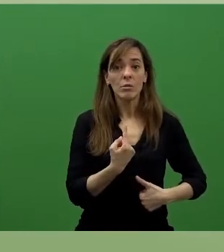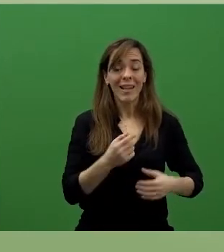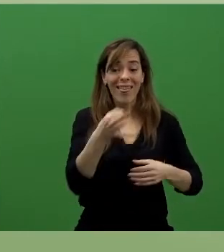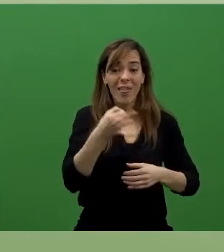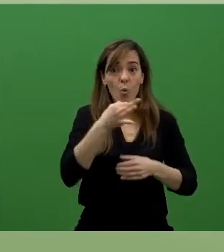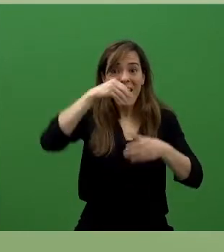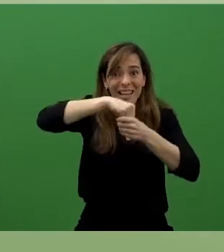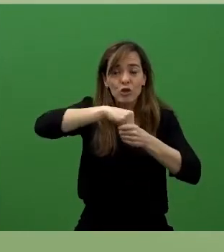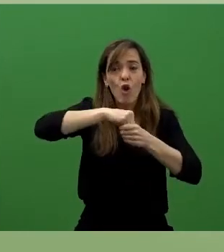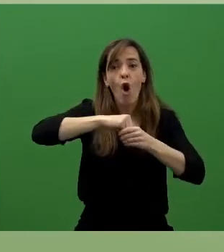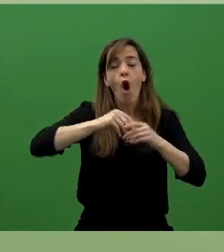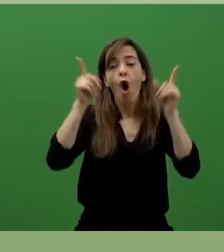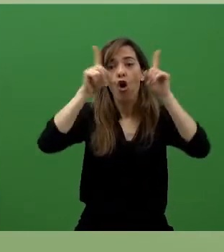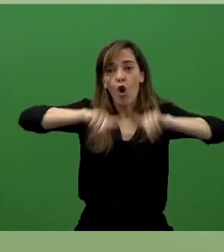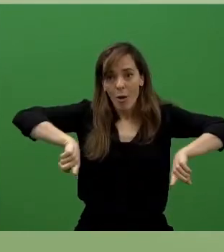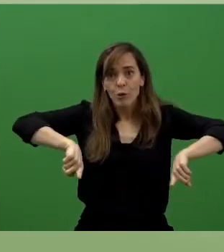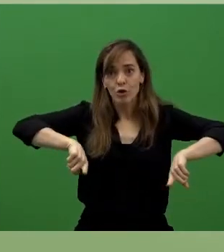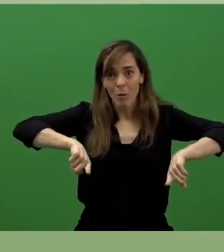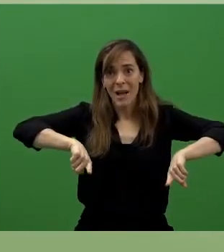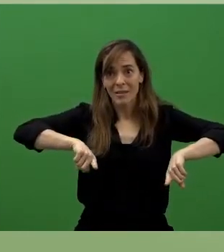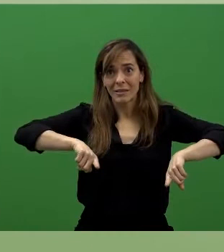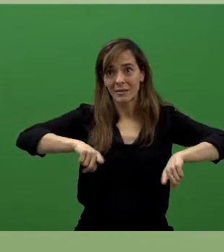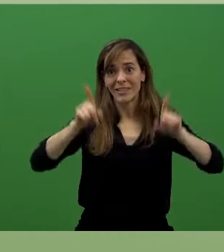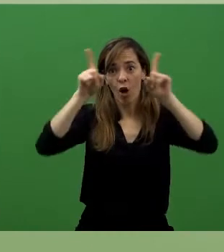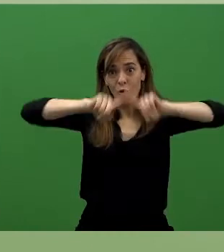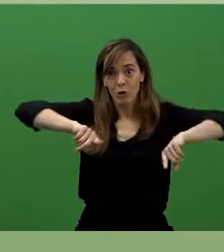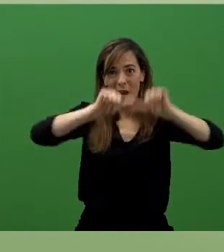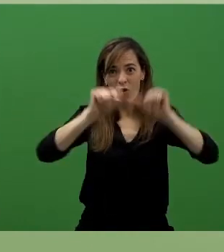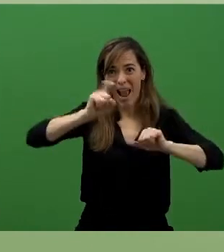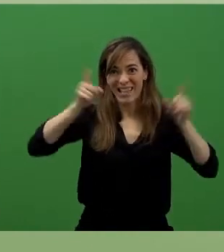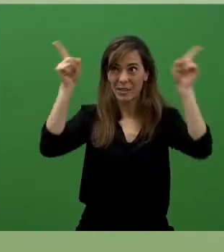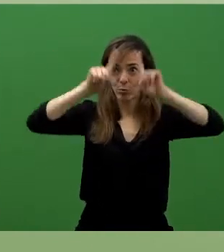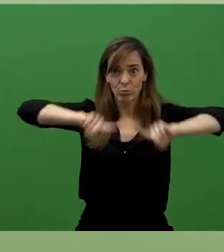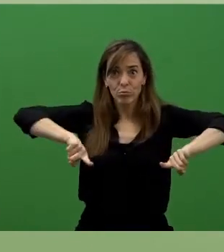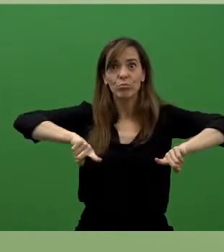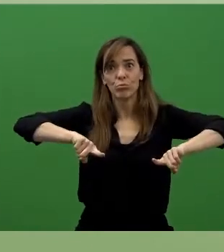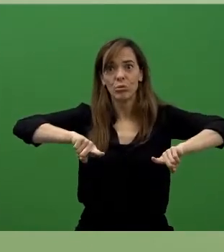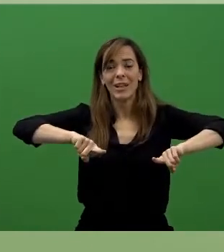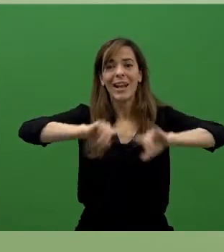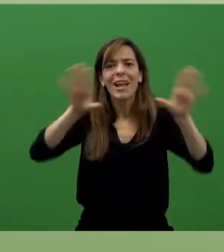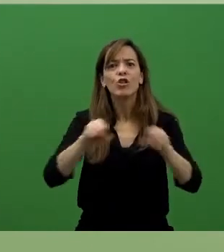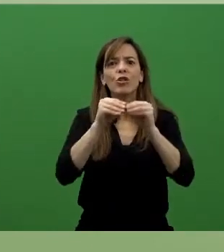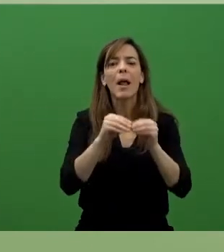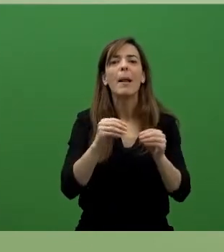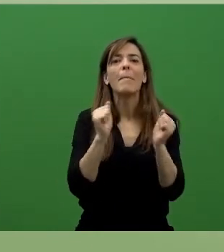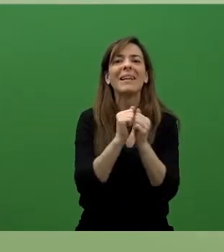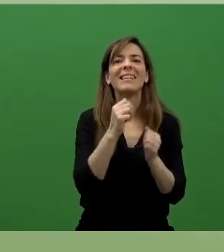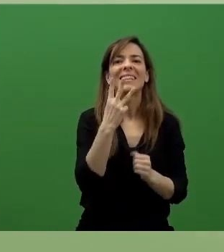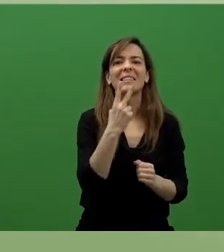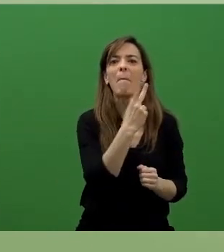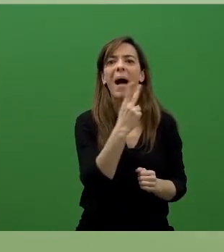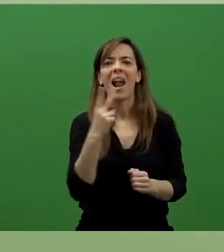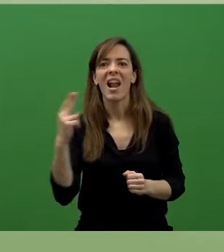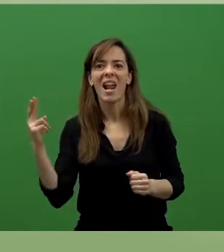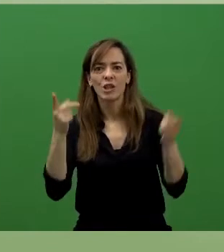sus células los cromosomas, que muy bien conocéis, son estas X, ¿no? Que vemos muchas veces representadas. Tenemos en total 23 pares de